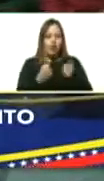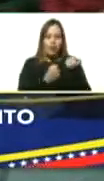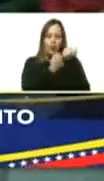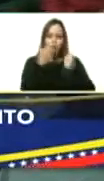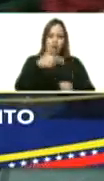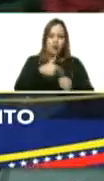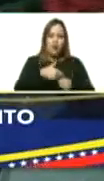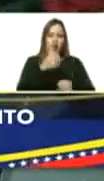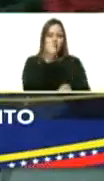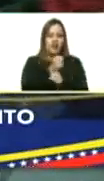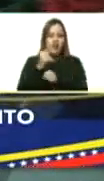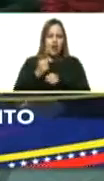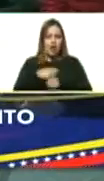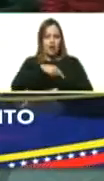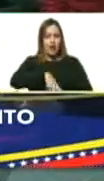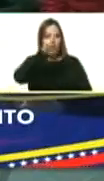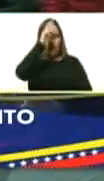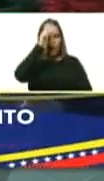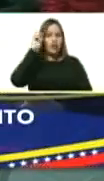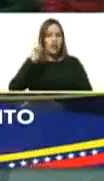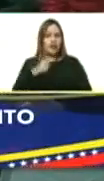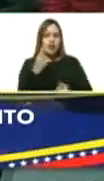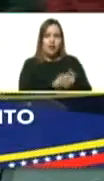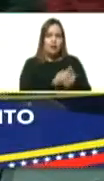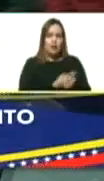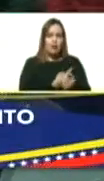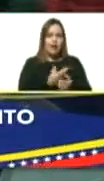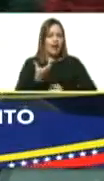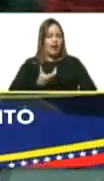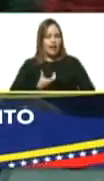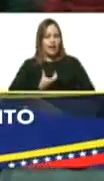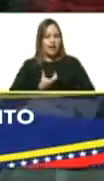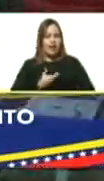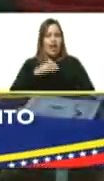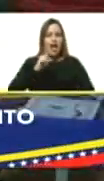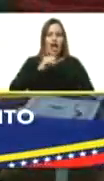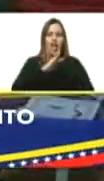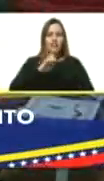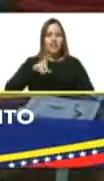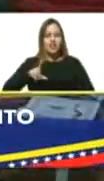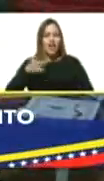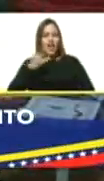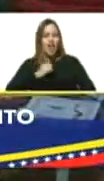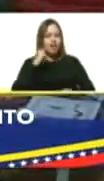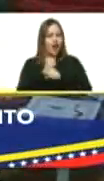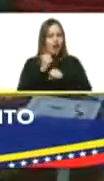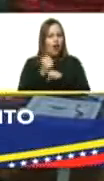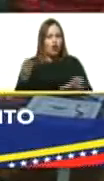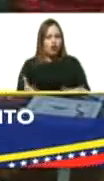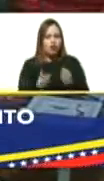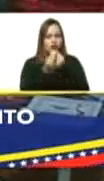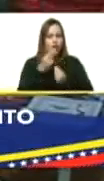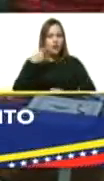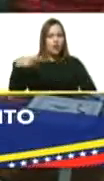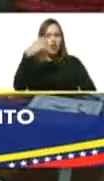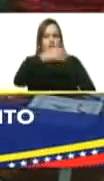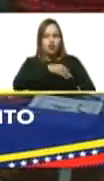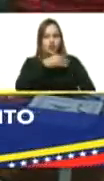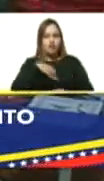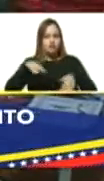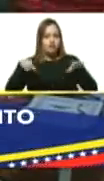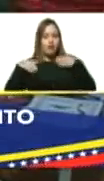por el estado Falcón, y de nuestro hermano y alcalde, Abel Petit, que han venido trabajando bajo sus políticas sociales, siguiendo sus